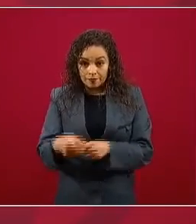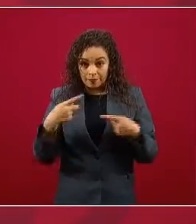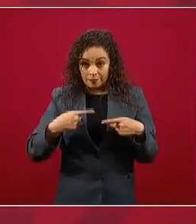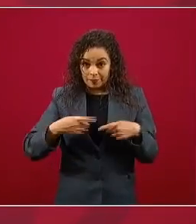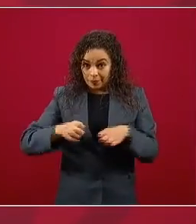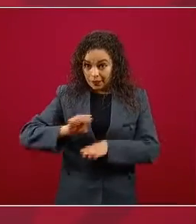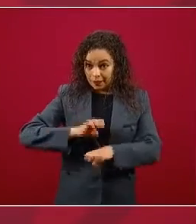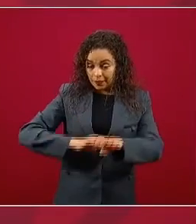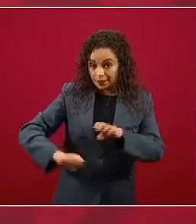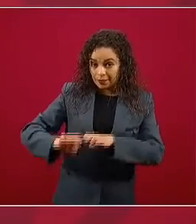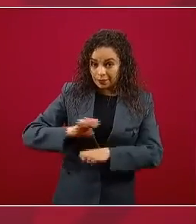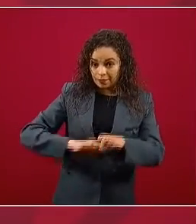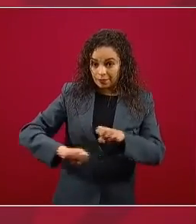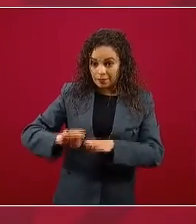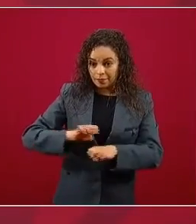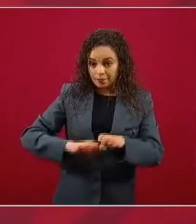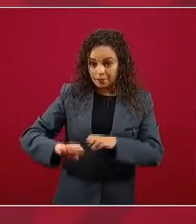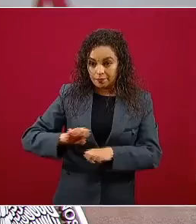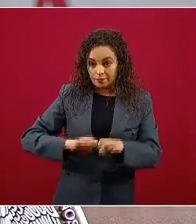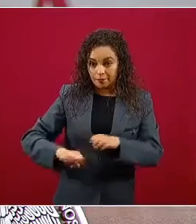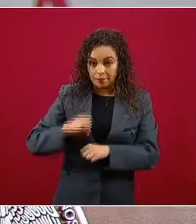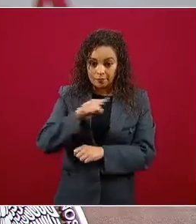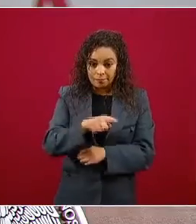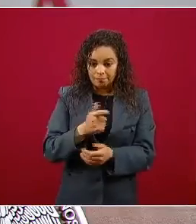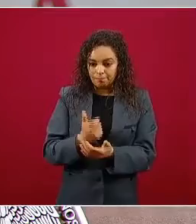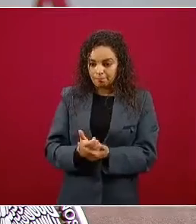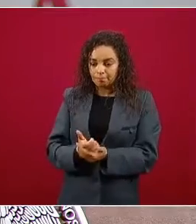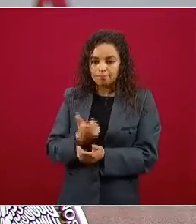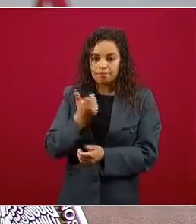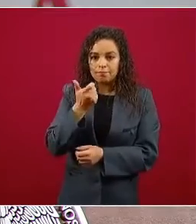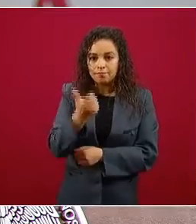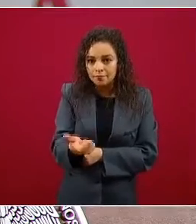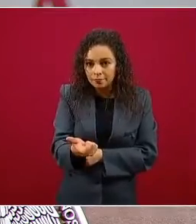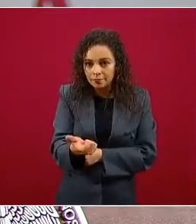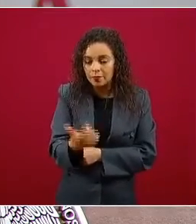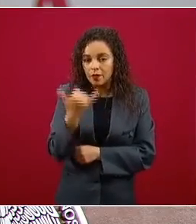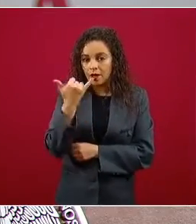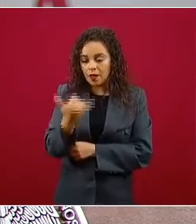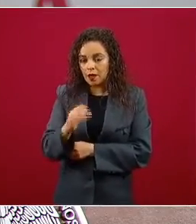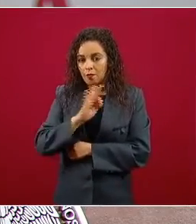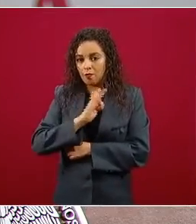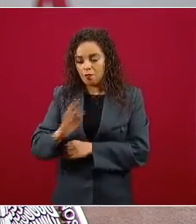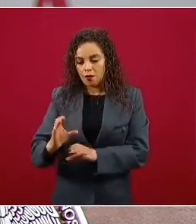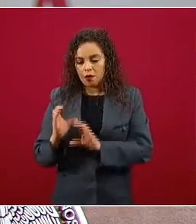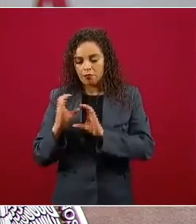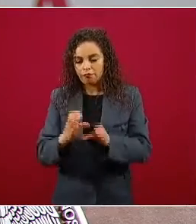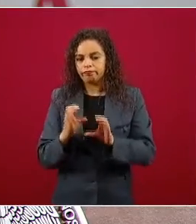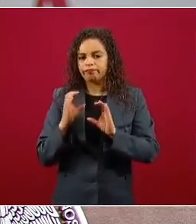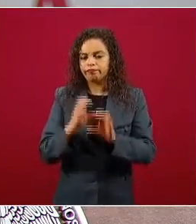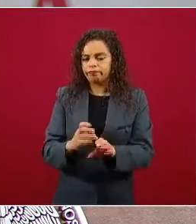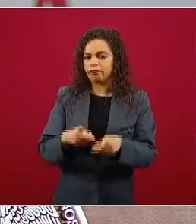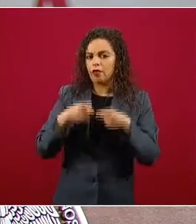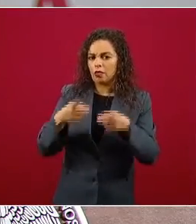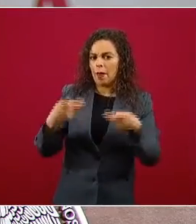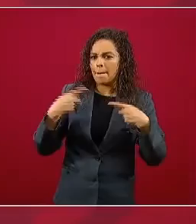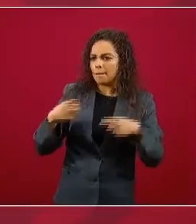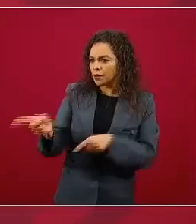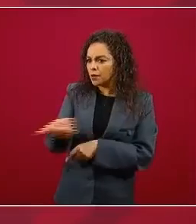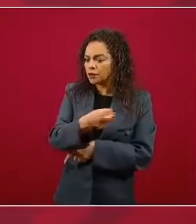invierte, que si genera empleos para que dependan de él